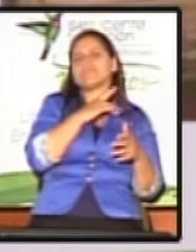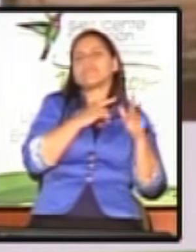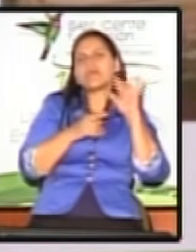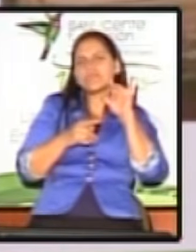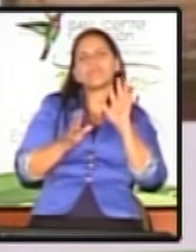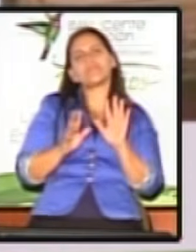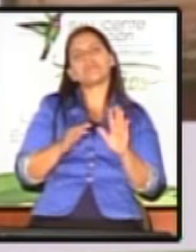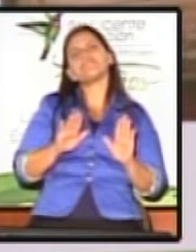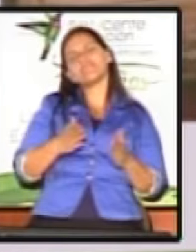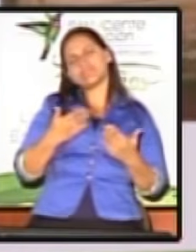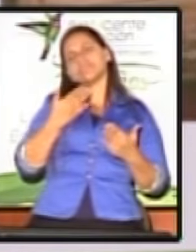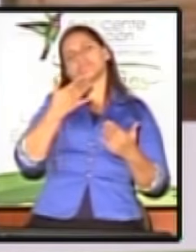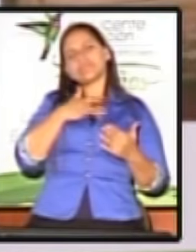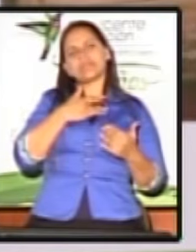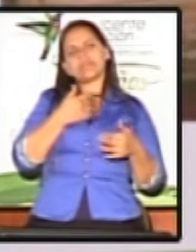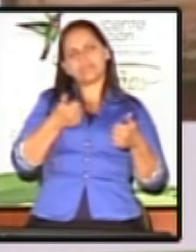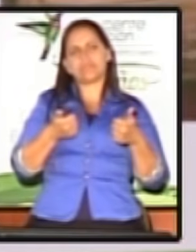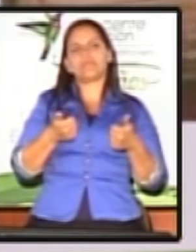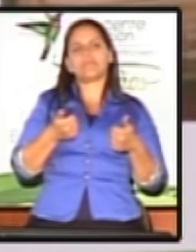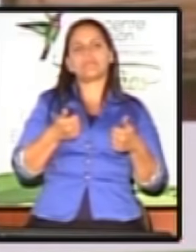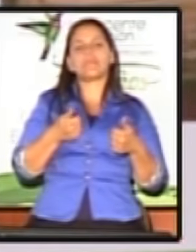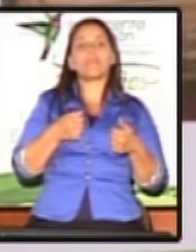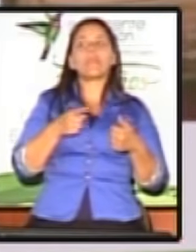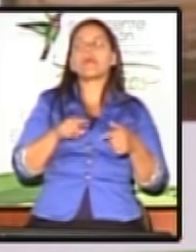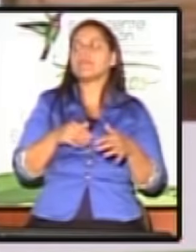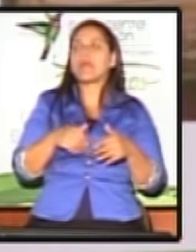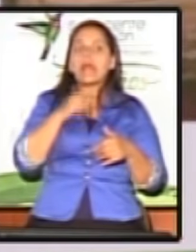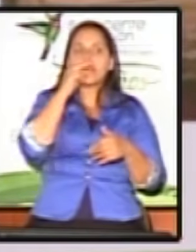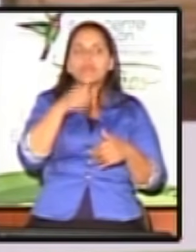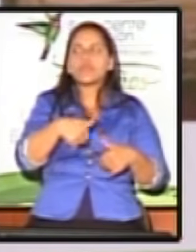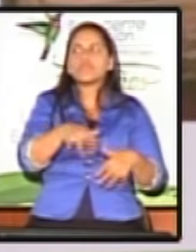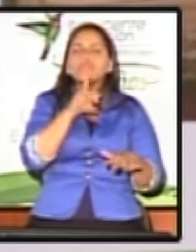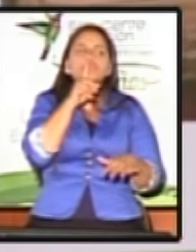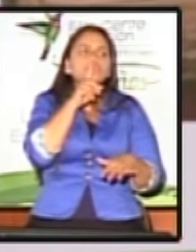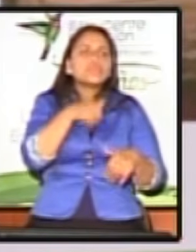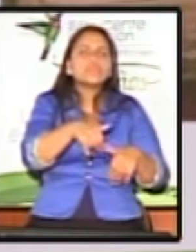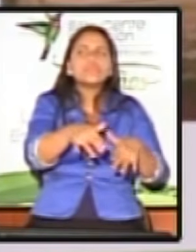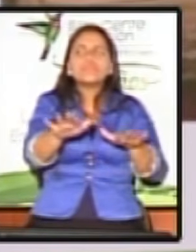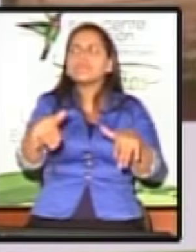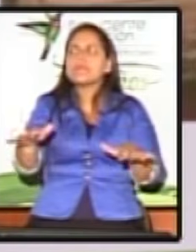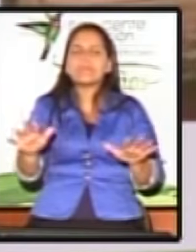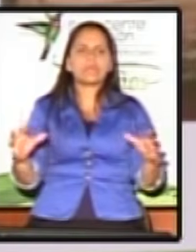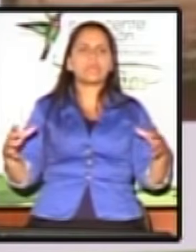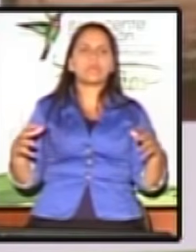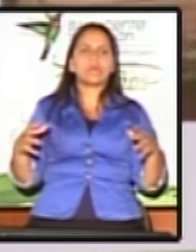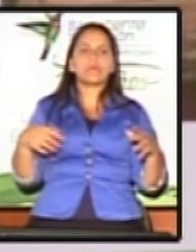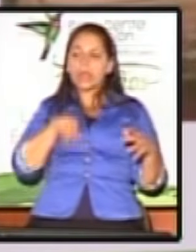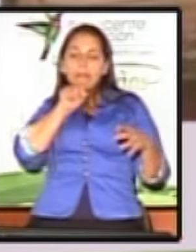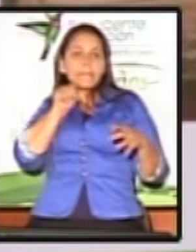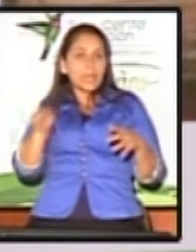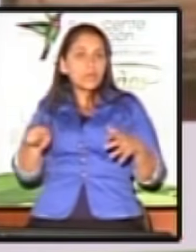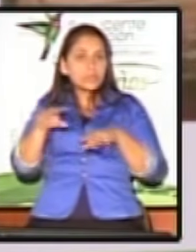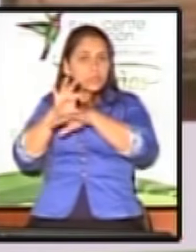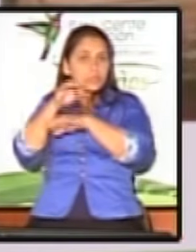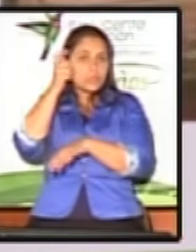también alivio. Hay veces que sacan a los niños, quitan todo lo que había antes, sin haberle preguntado al